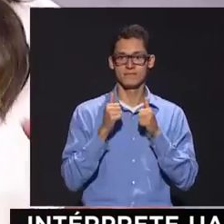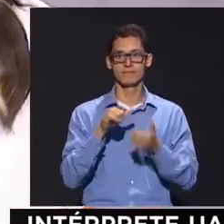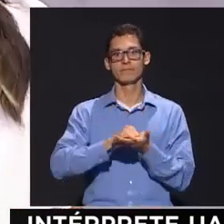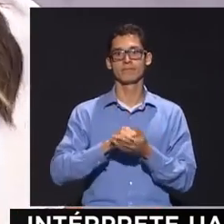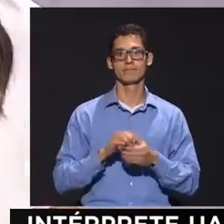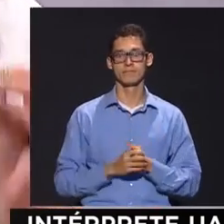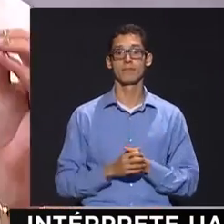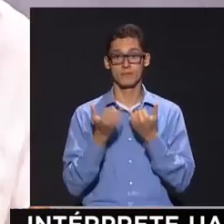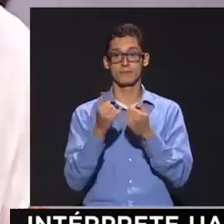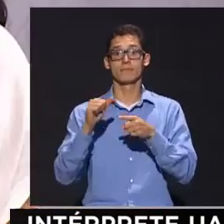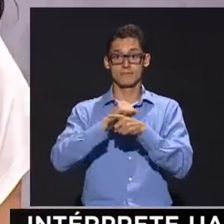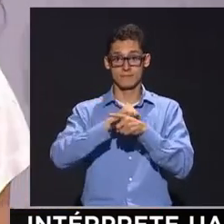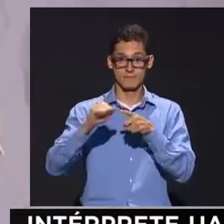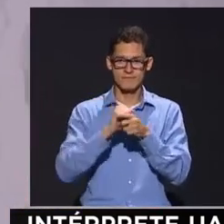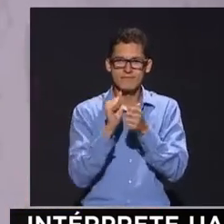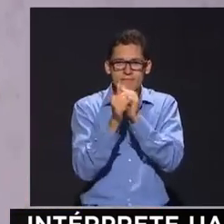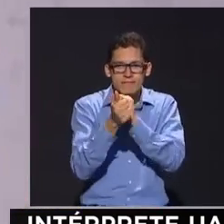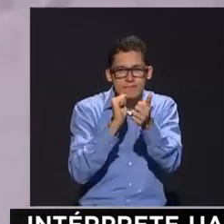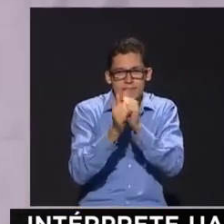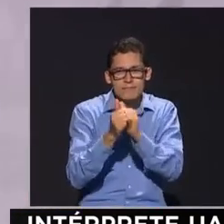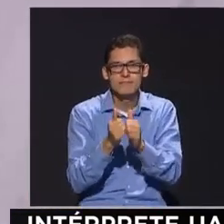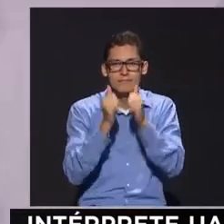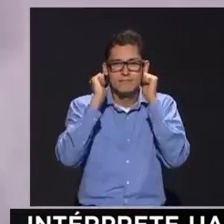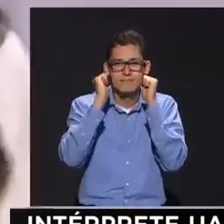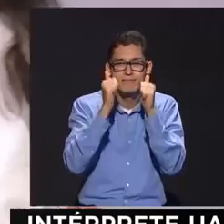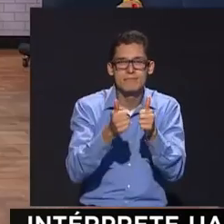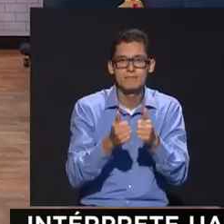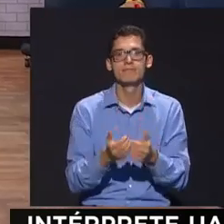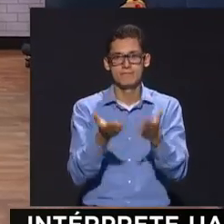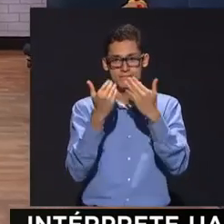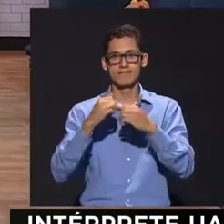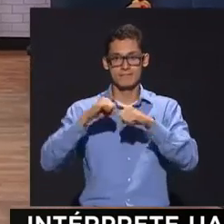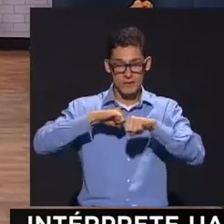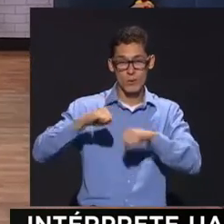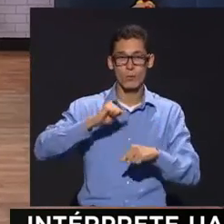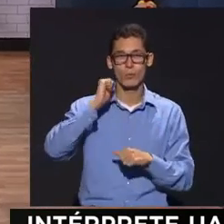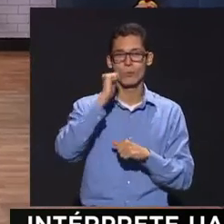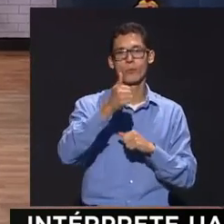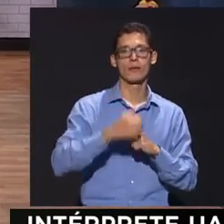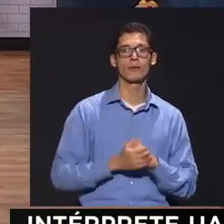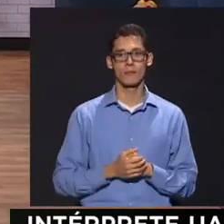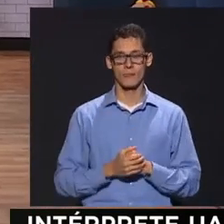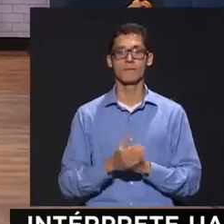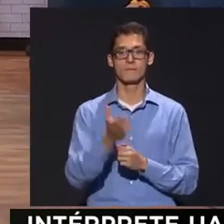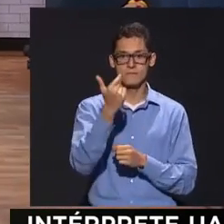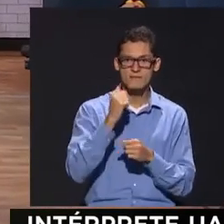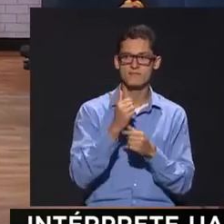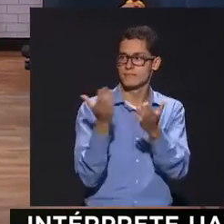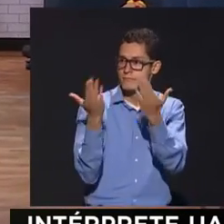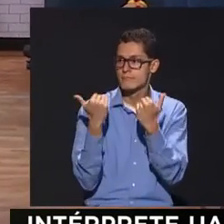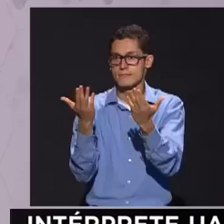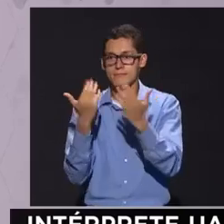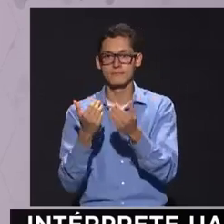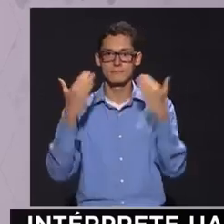disfrutar de estos ejercicios de estas actividades y a través de las redes sociales que montan muchas rutinas de ejercicios